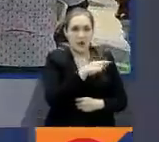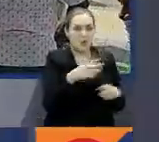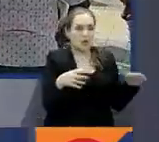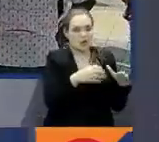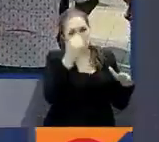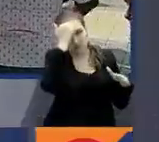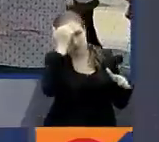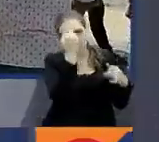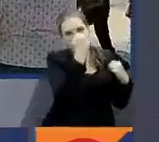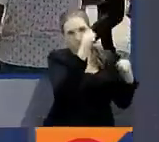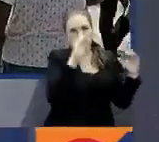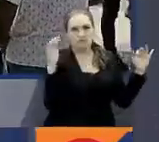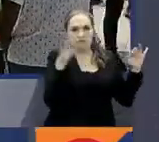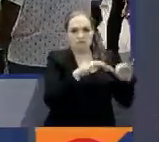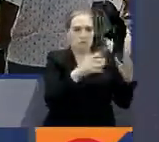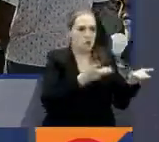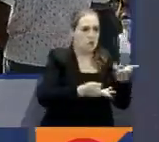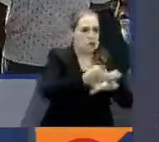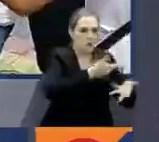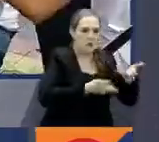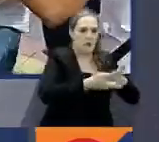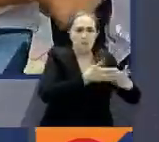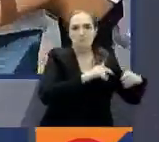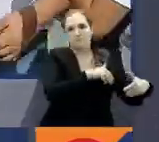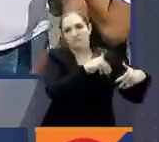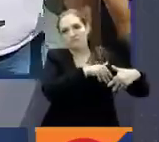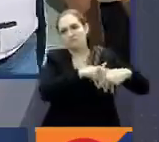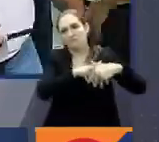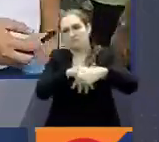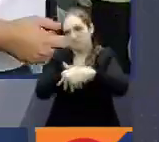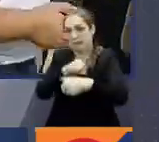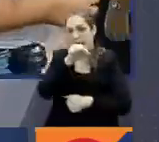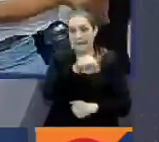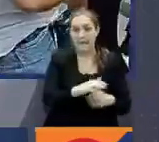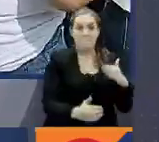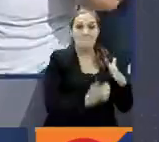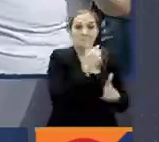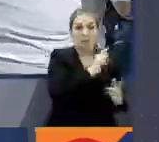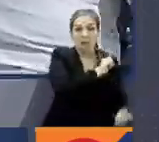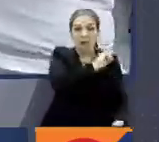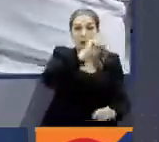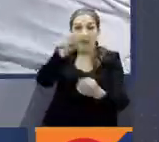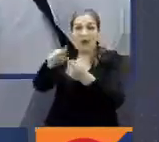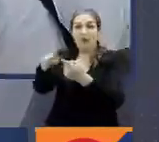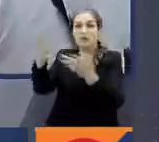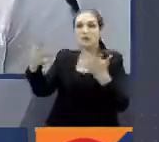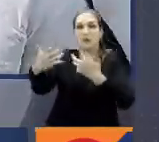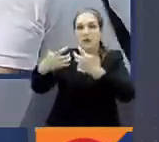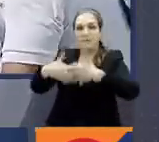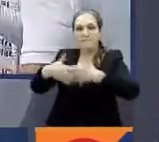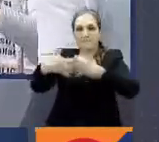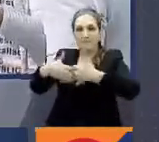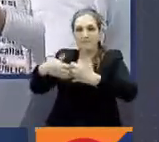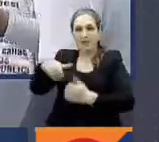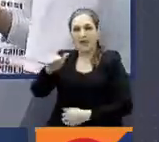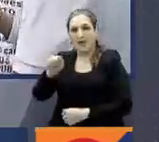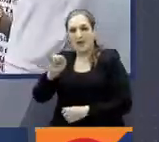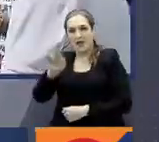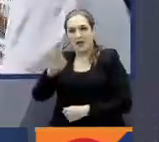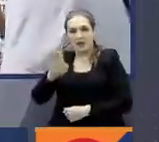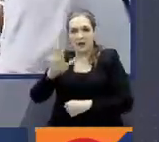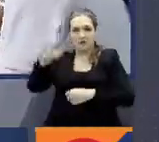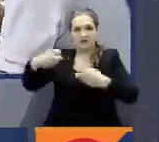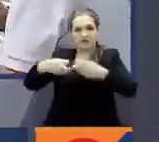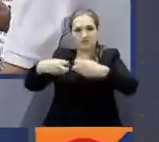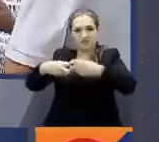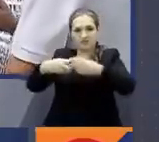de Barranquilla se reúnen para sumarse al paro nacional. Desde aquí partirán hasta las instalaciones de la empresa Aire, donde realizarán un